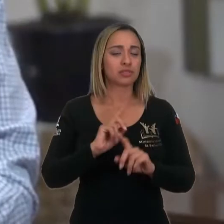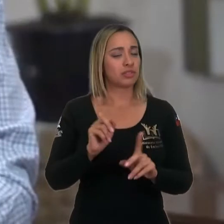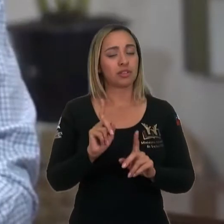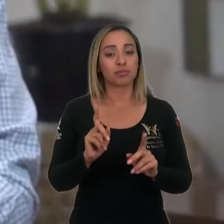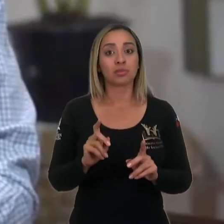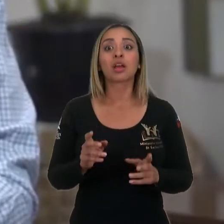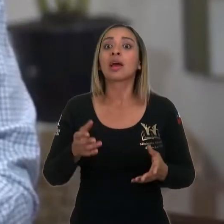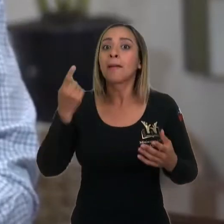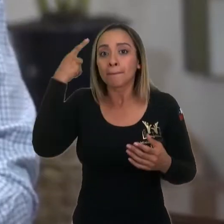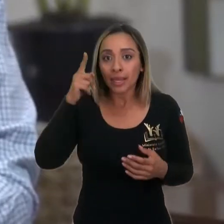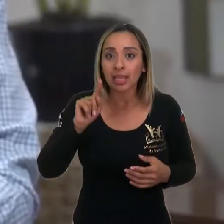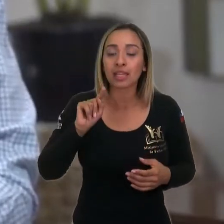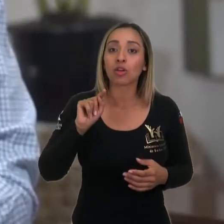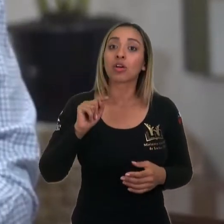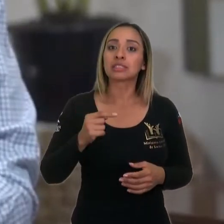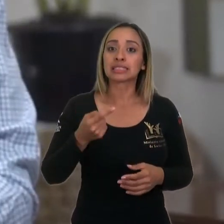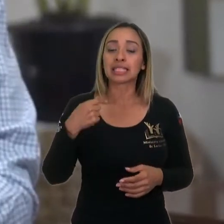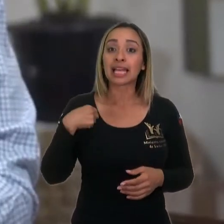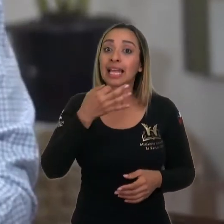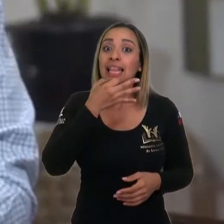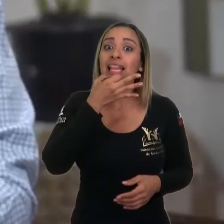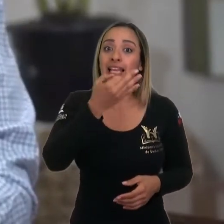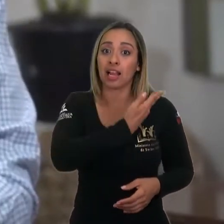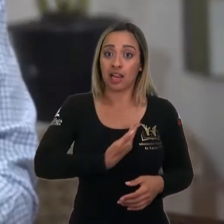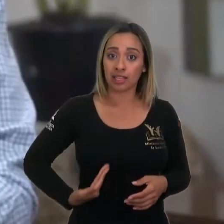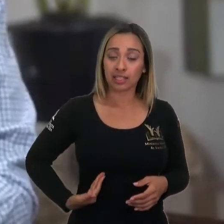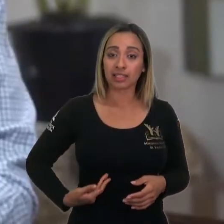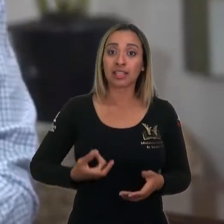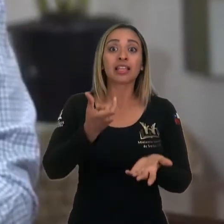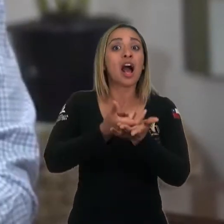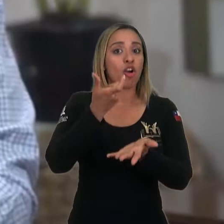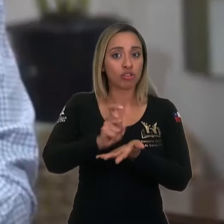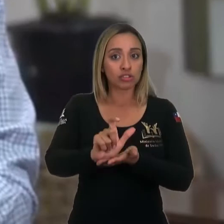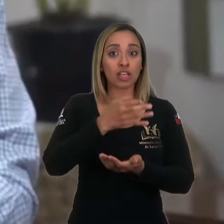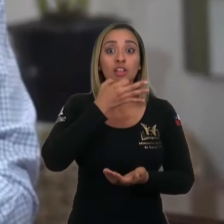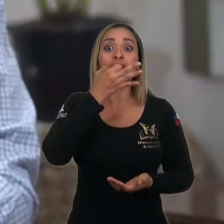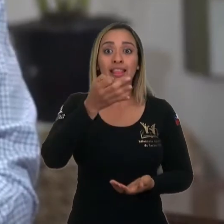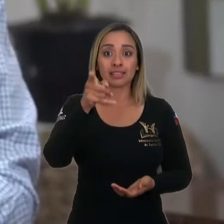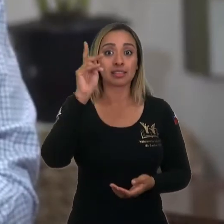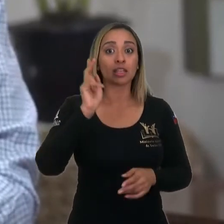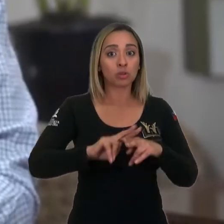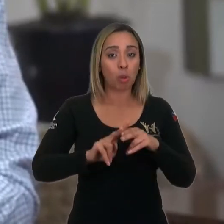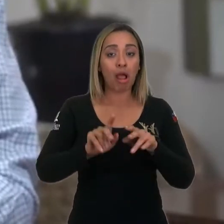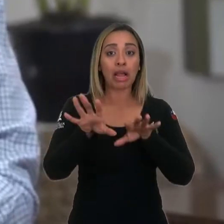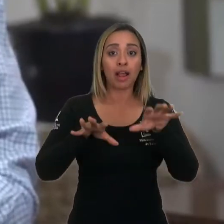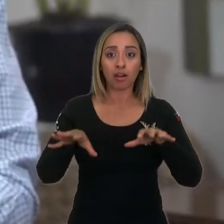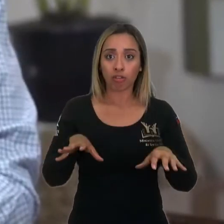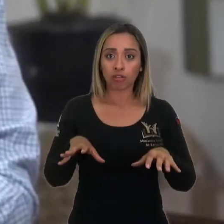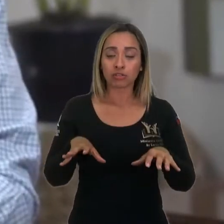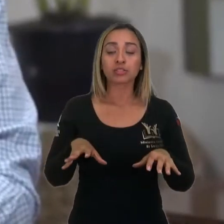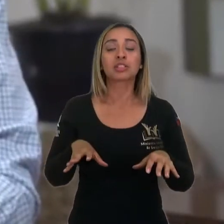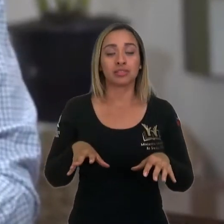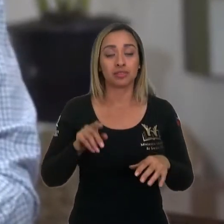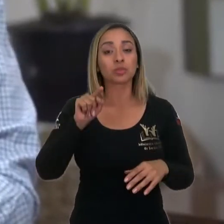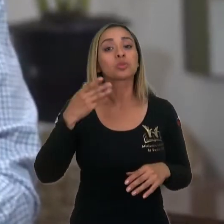no debas tener en cuenta las recomendaciones que las autoridades sanitarias están haciendo. Personas que no